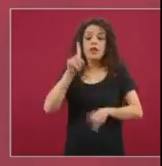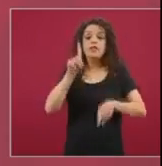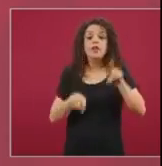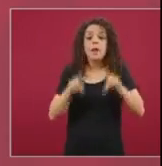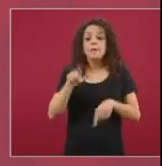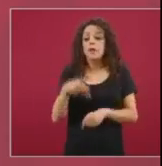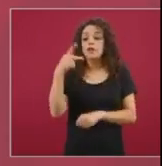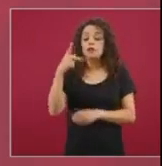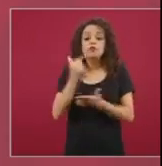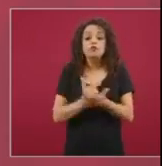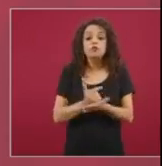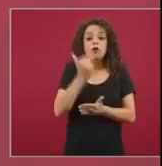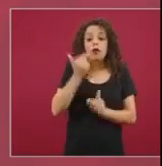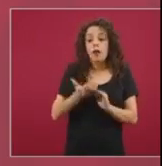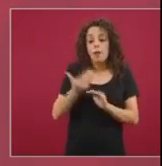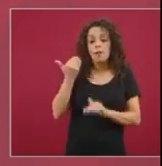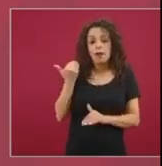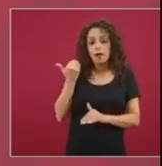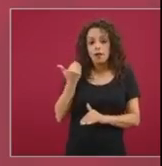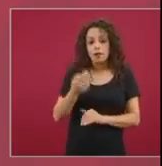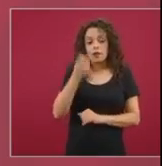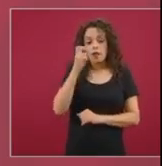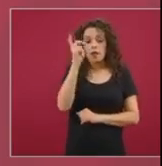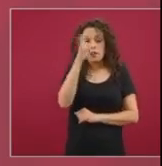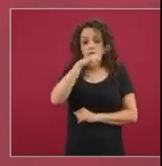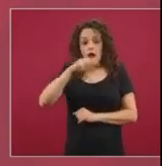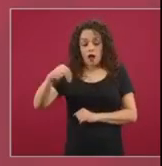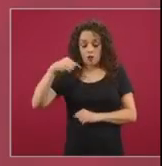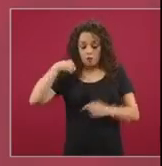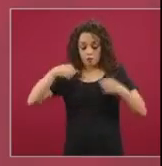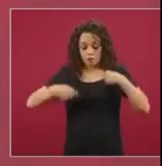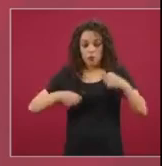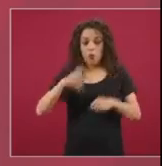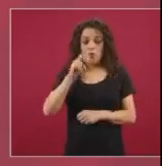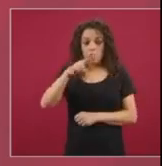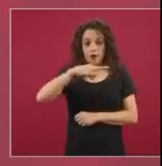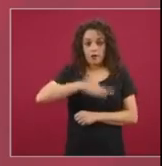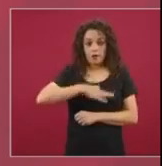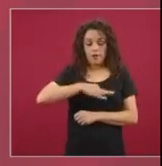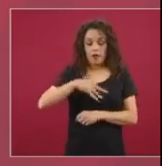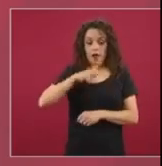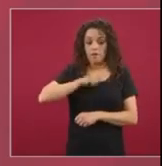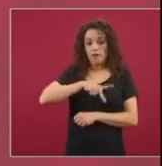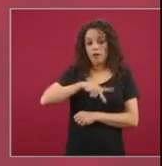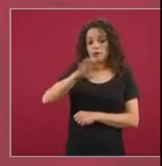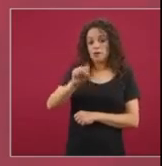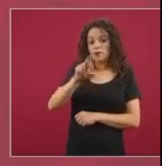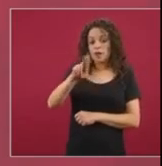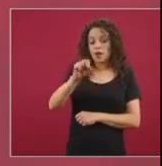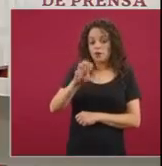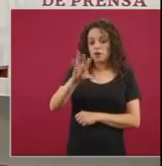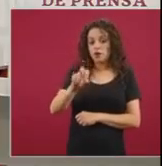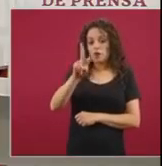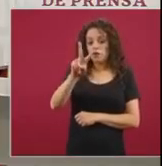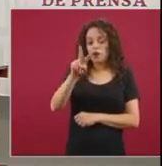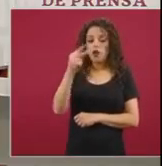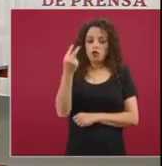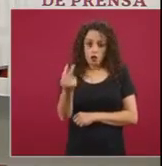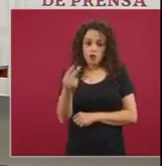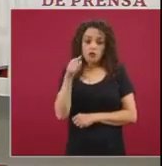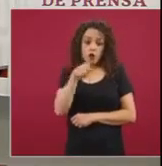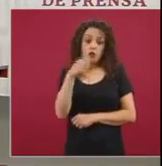las consecuencias que haya tenido la infección del virus SARS-CoV-2 en sus cuerpos.